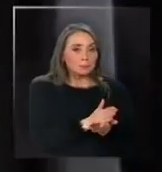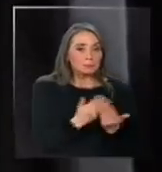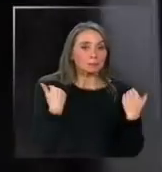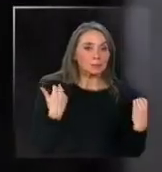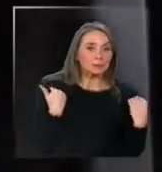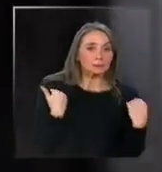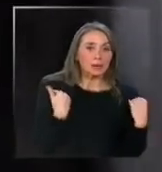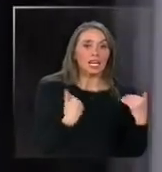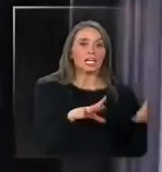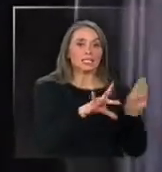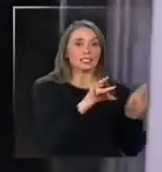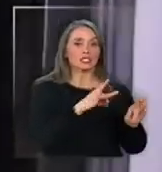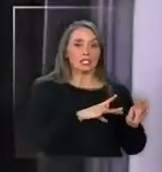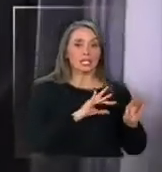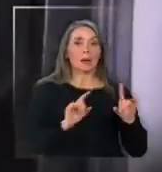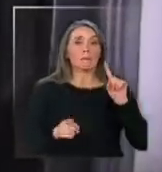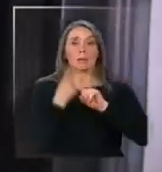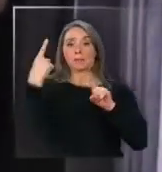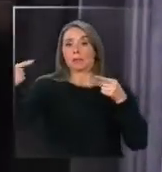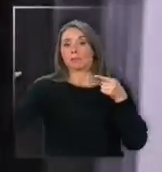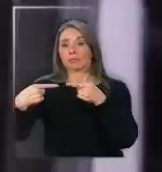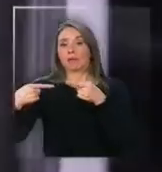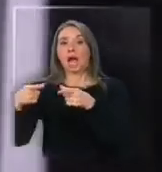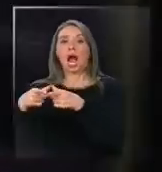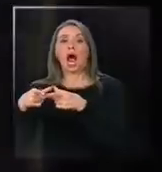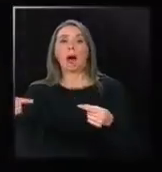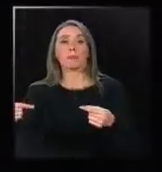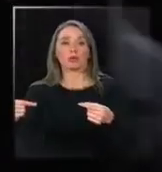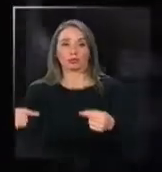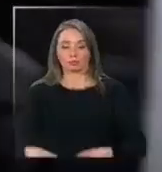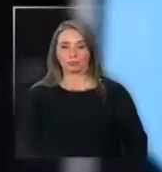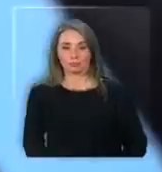chilena frente a Japón.